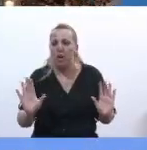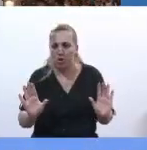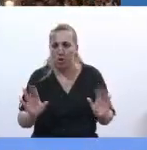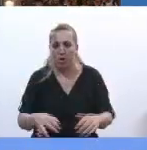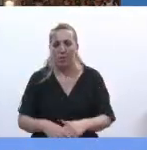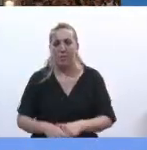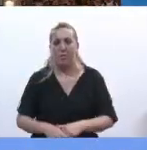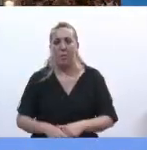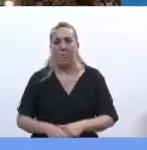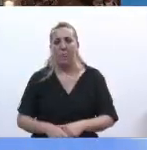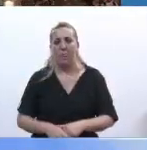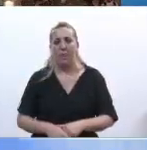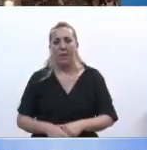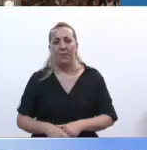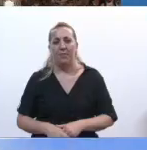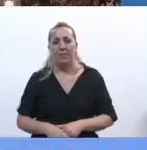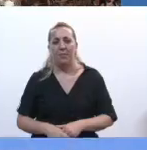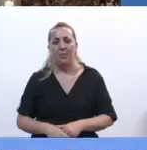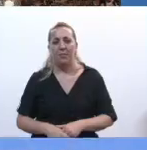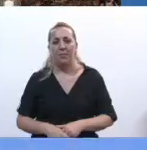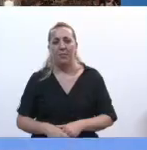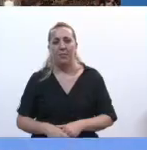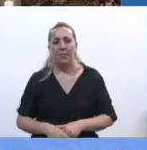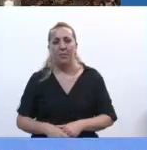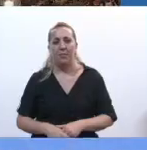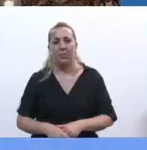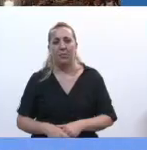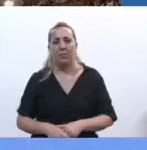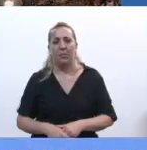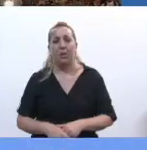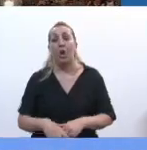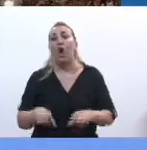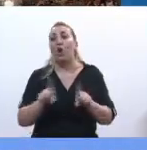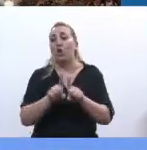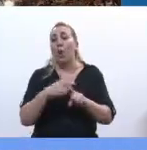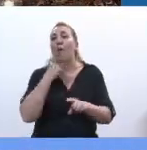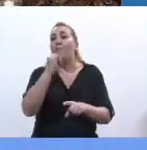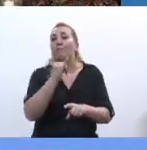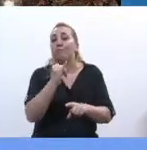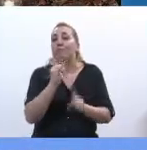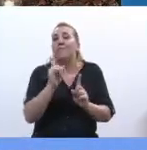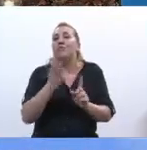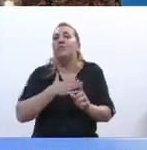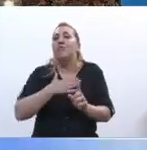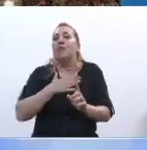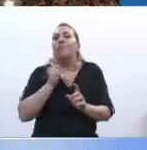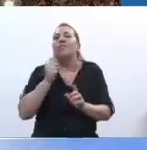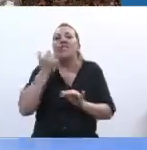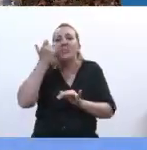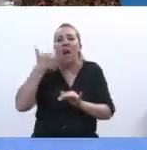ahora sí como digo lo que pudimos hacer en la provincia digo también lo que nos pasó